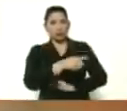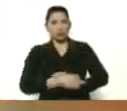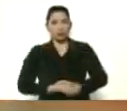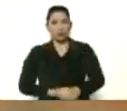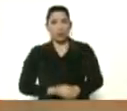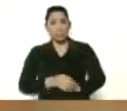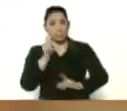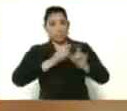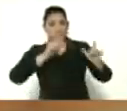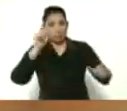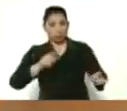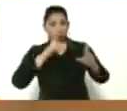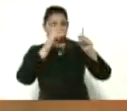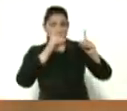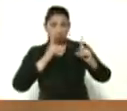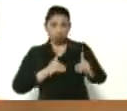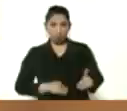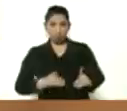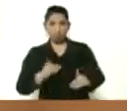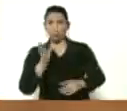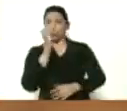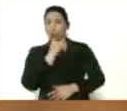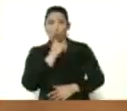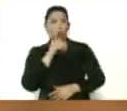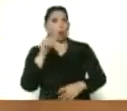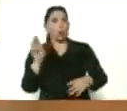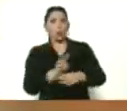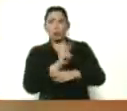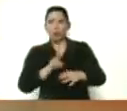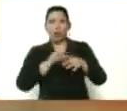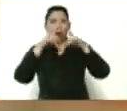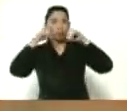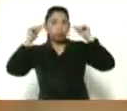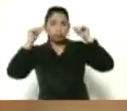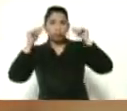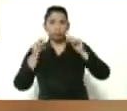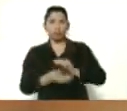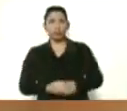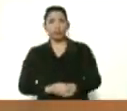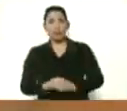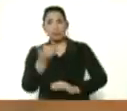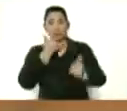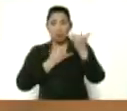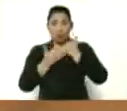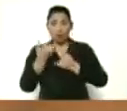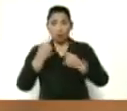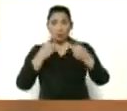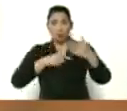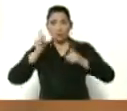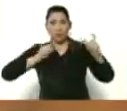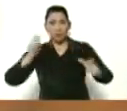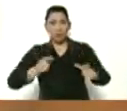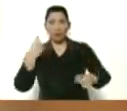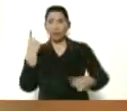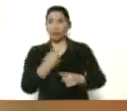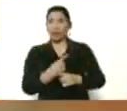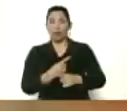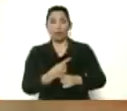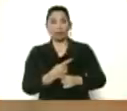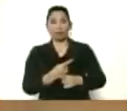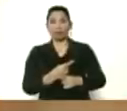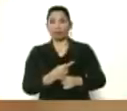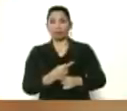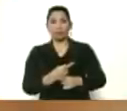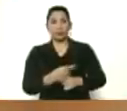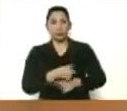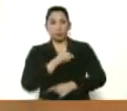Las personas que decían que no se debía usar el tapaboca y que en eso los chinos se estaban equivocando, se han tenido que tragar sus palabras.